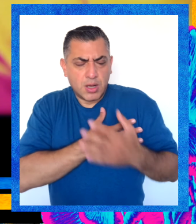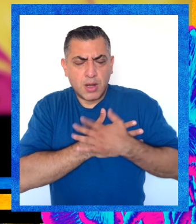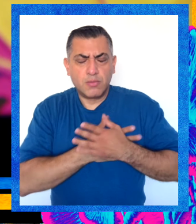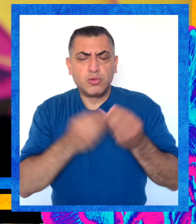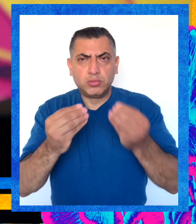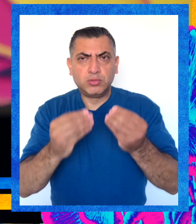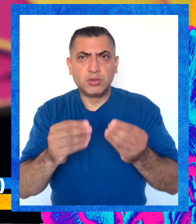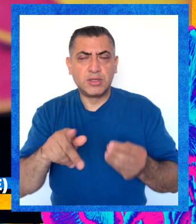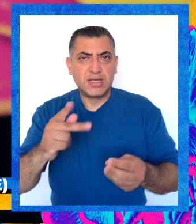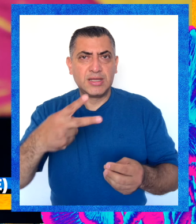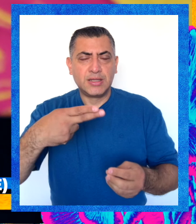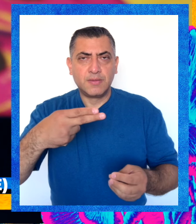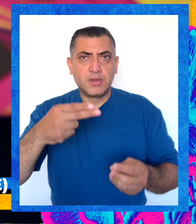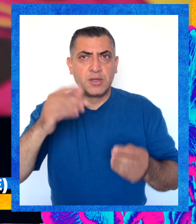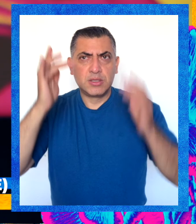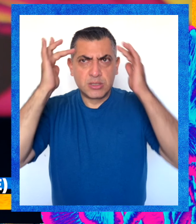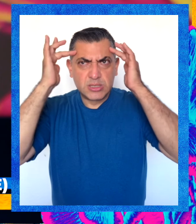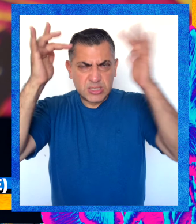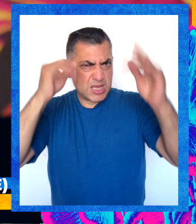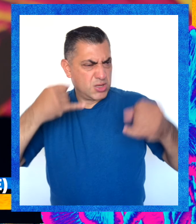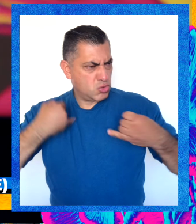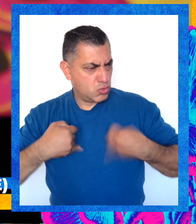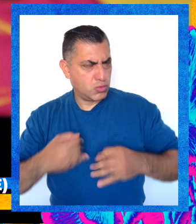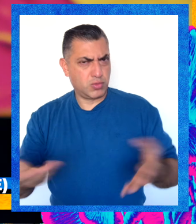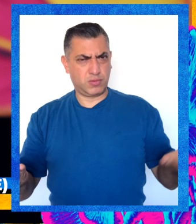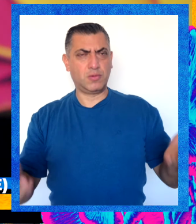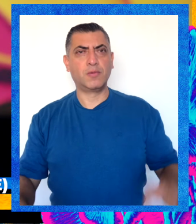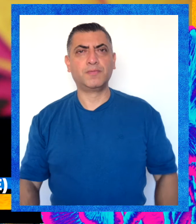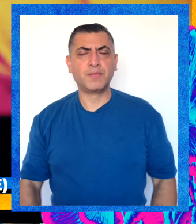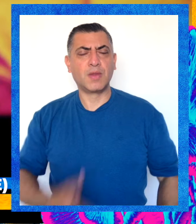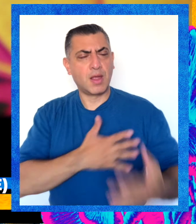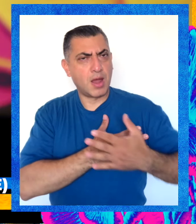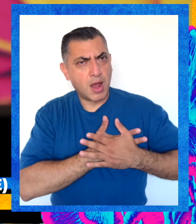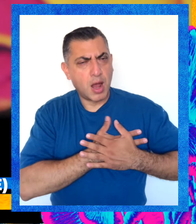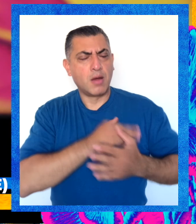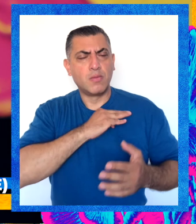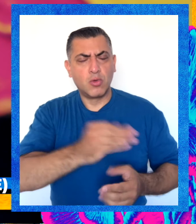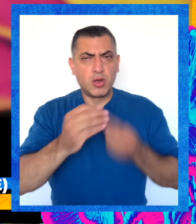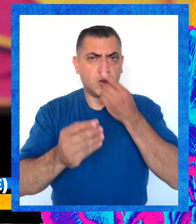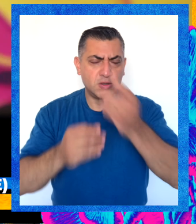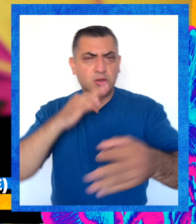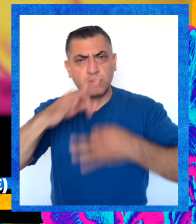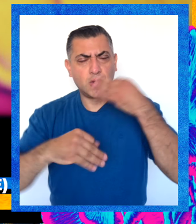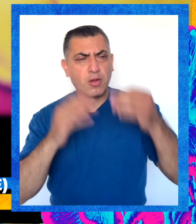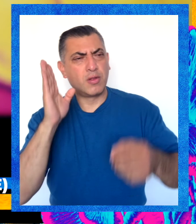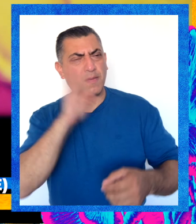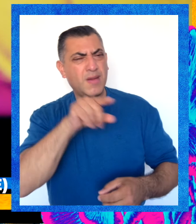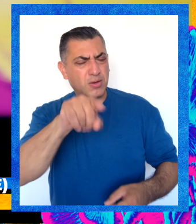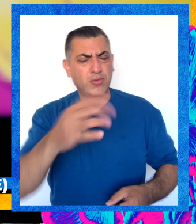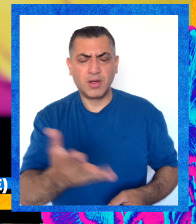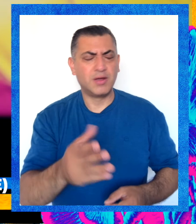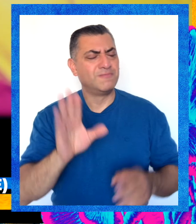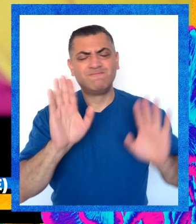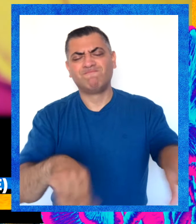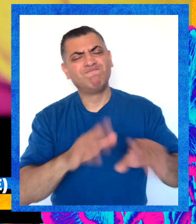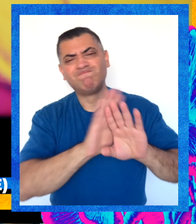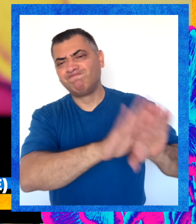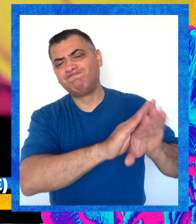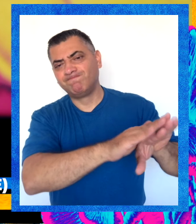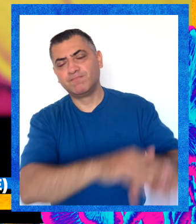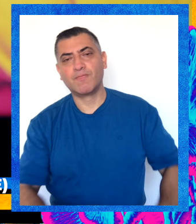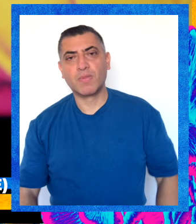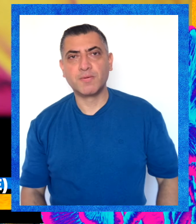pero a la vez es es santo y es justo como resuelve ese problema si te ama y él puede decir sabes que todo lo malo que has hecho no pasa nada si hay algo del